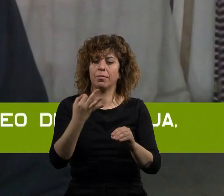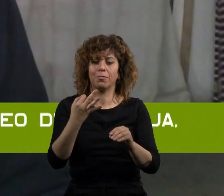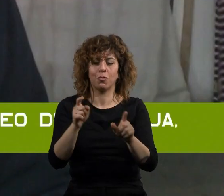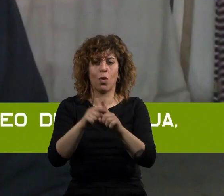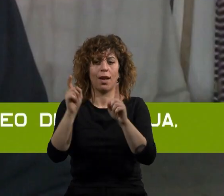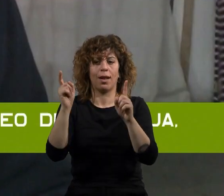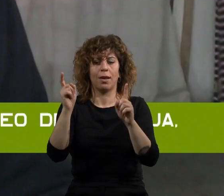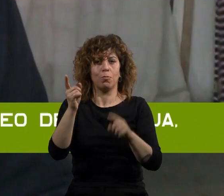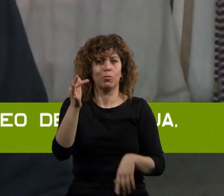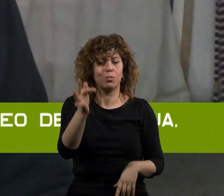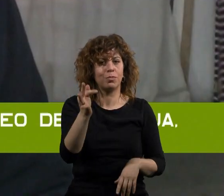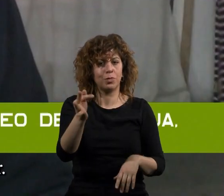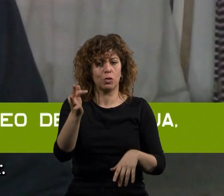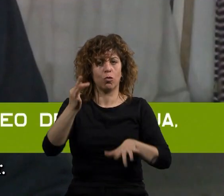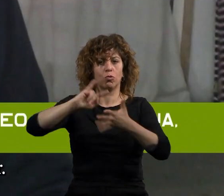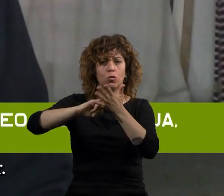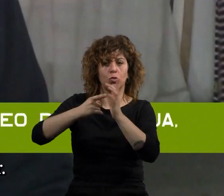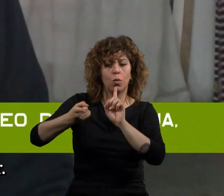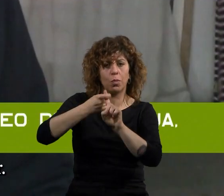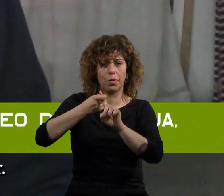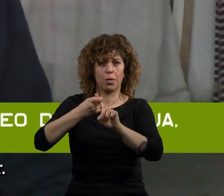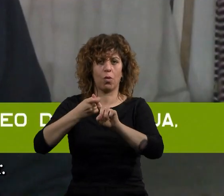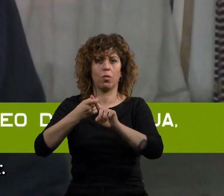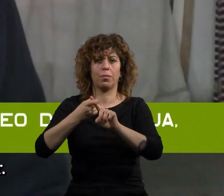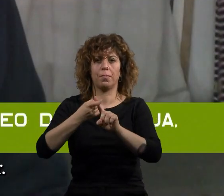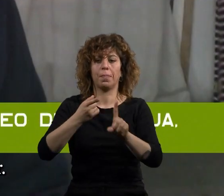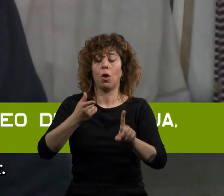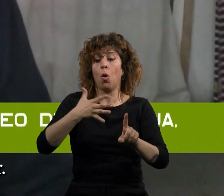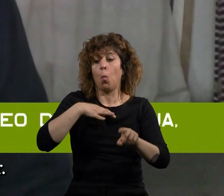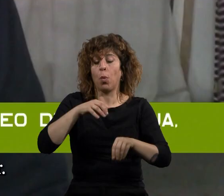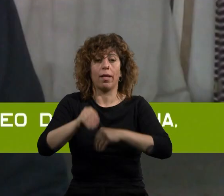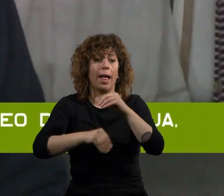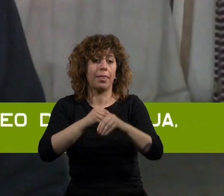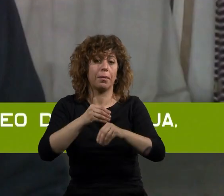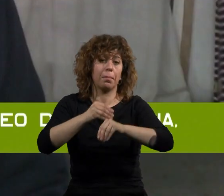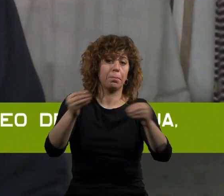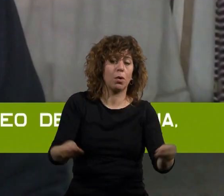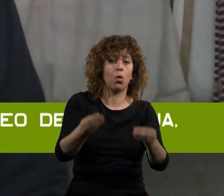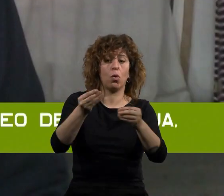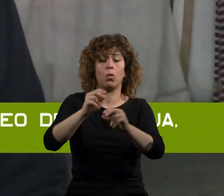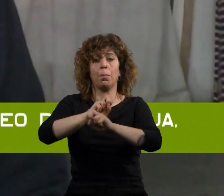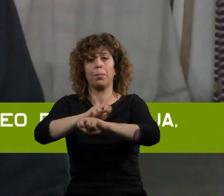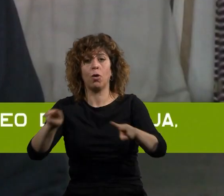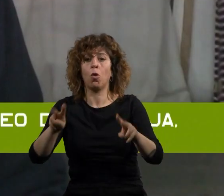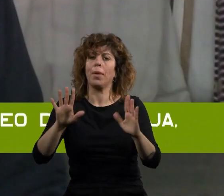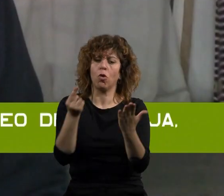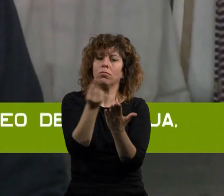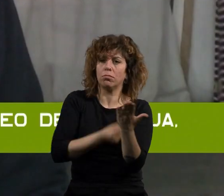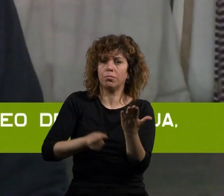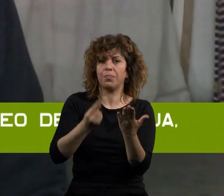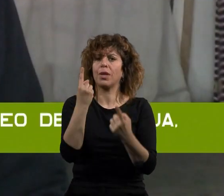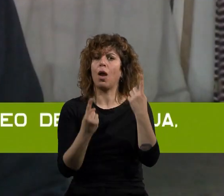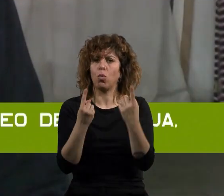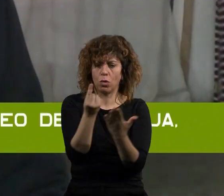luminosos, incluso podamos aportar soluciones. Quien pueda lo hace mejor, quien pueda lo hace peor, pero hay